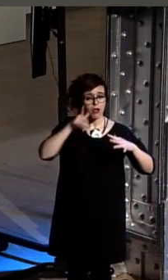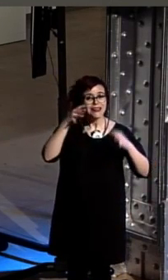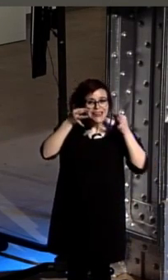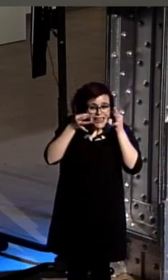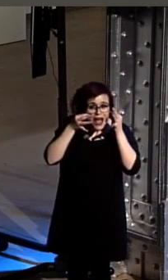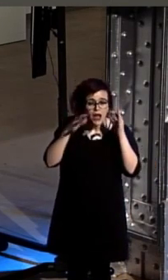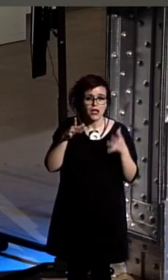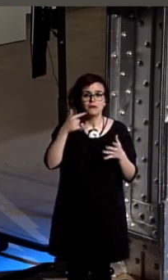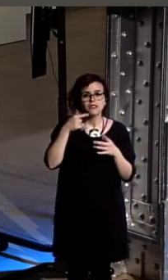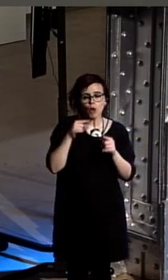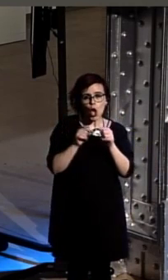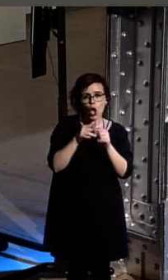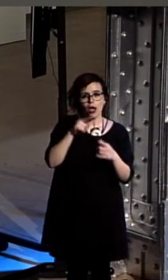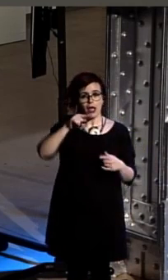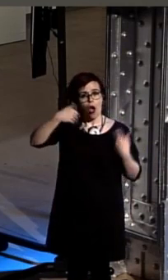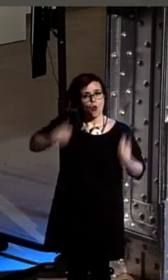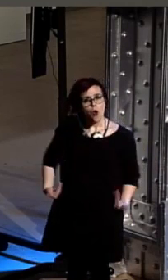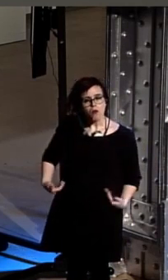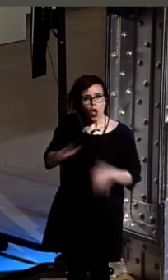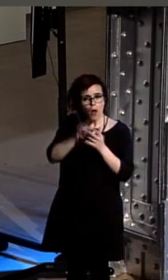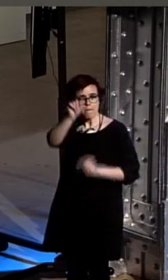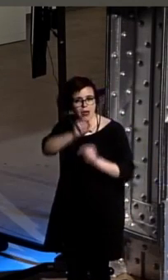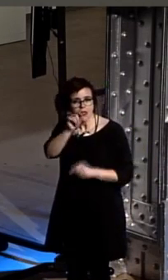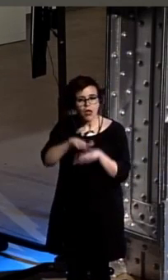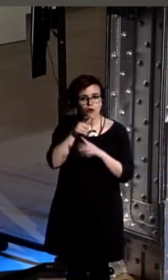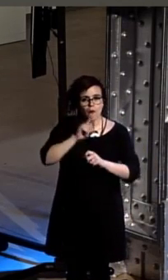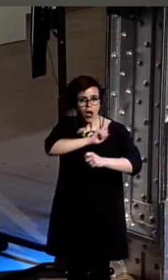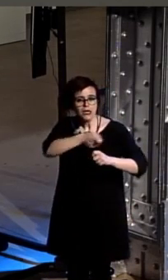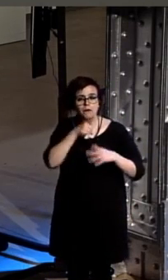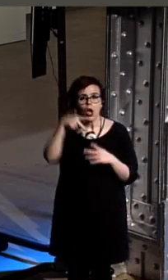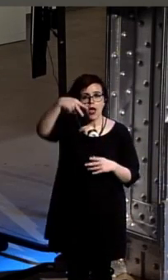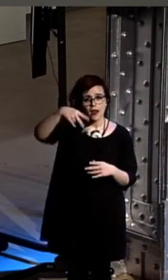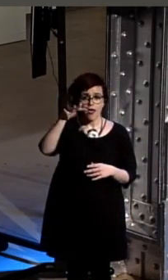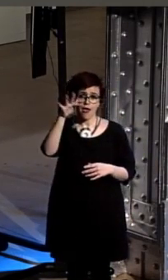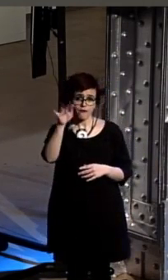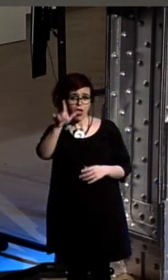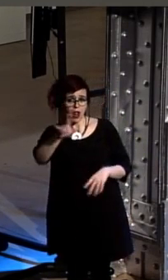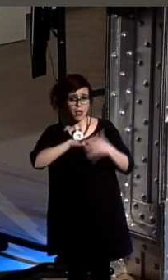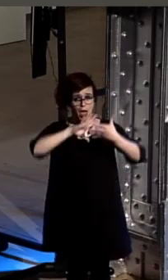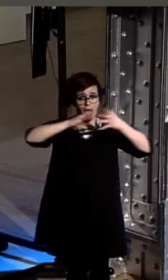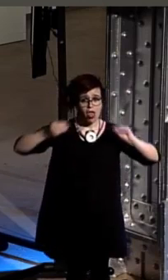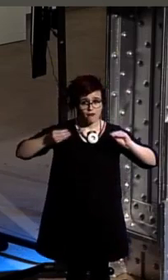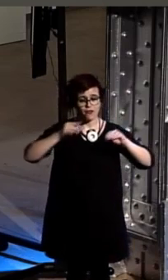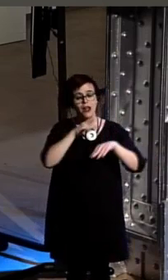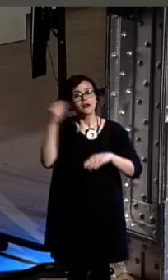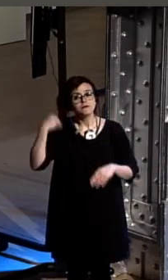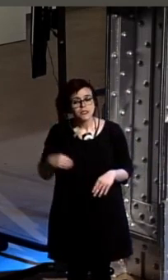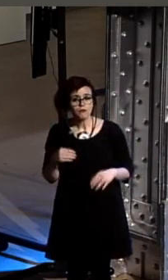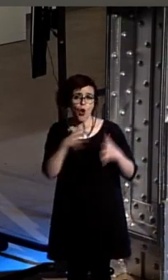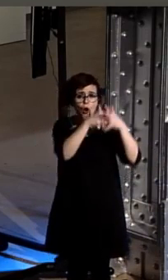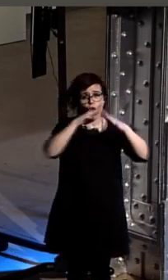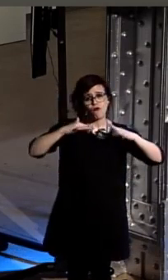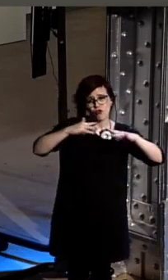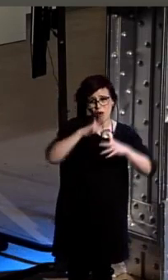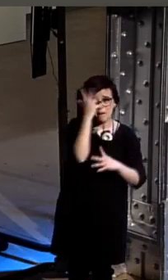utilizando muchísima biométrica. Llevan 10 años o 20 años de adelanto comparado con la NFL, con el béisbol, etcétera. Así que es algo sobre lo que